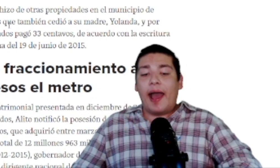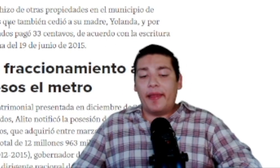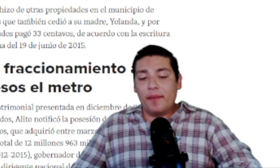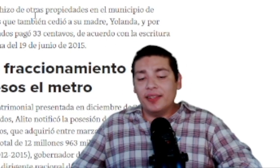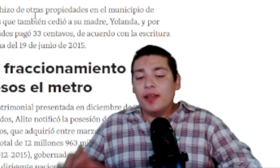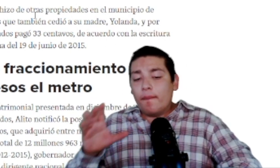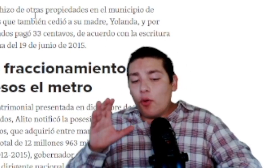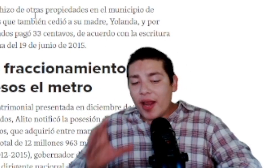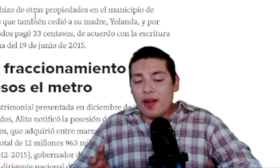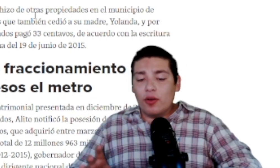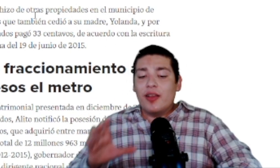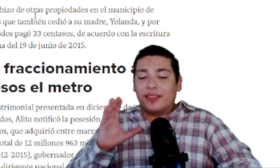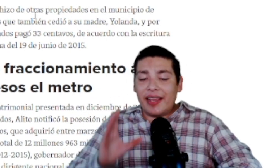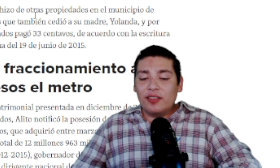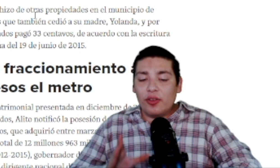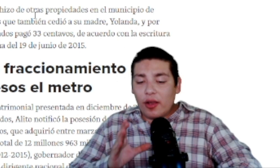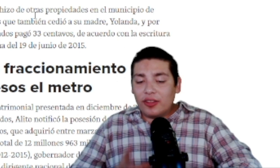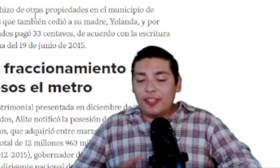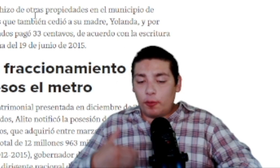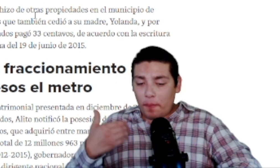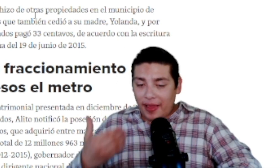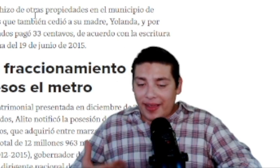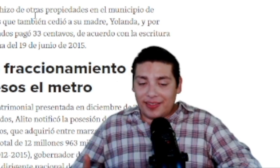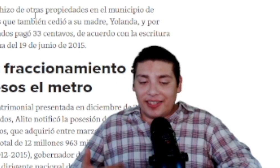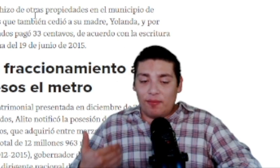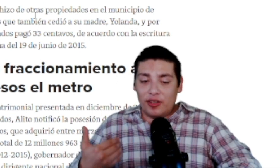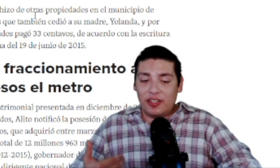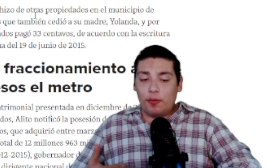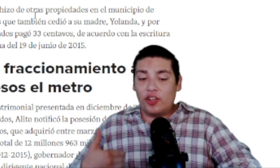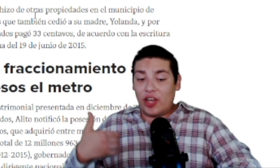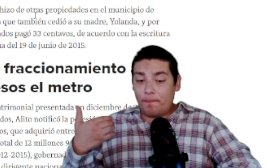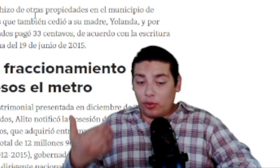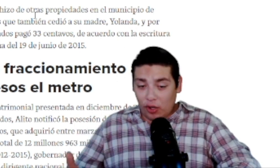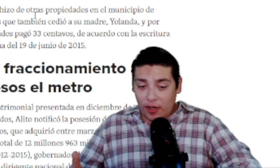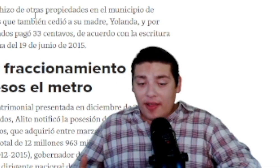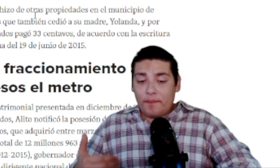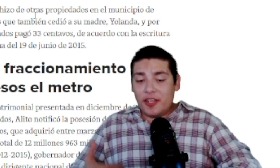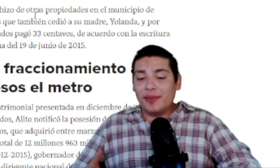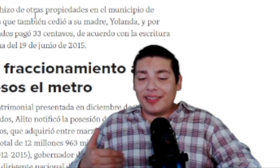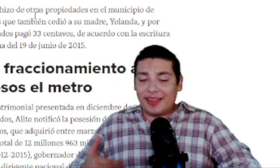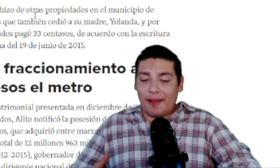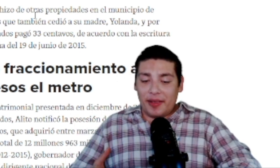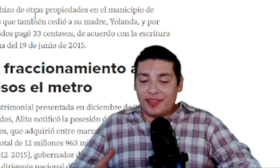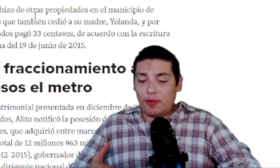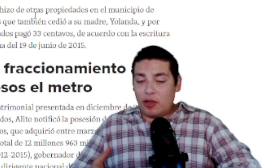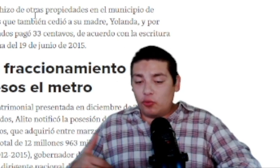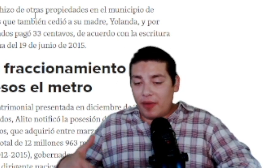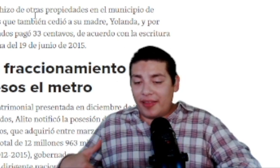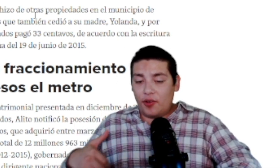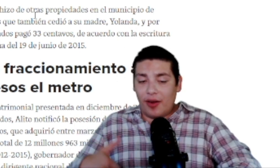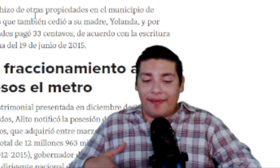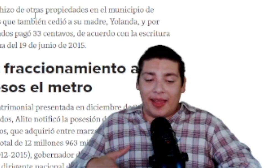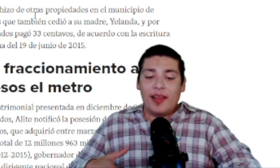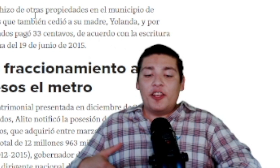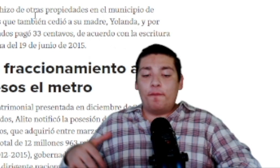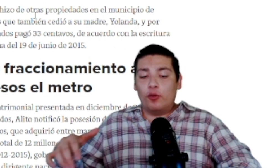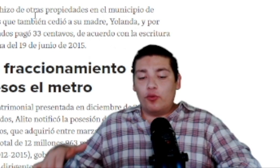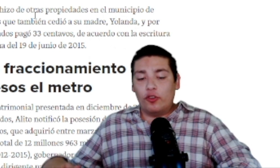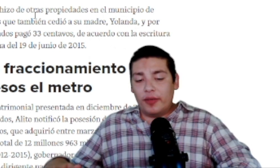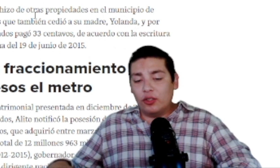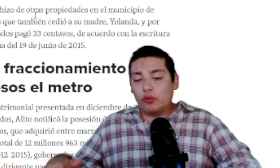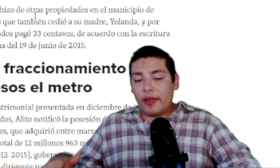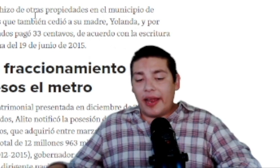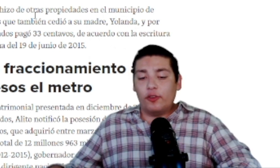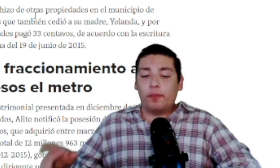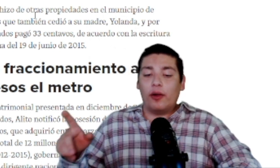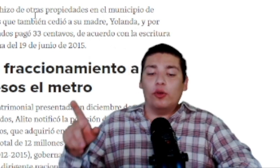operaciones. Además, Moreno se hizo de otras propiedades en el municipio de Champotón, mismas que también cedió a su madre Yolanda y por